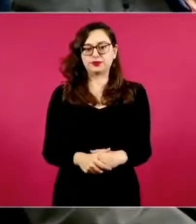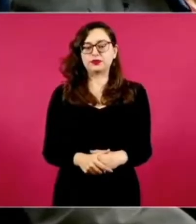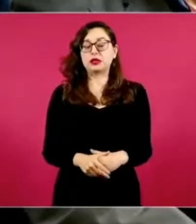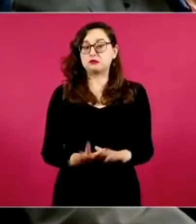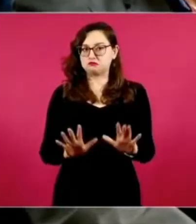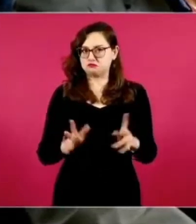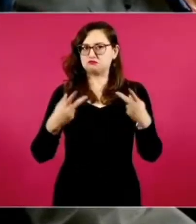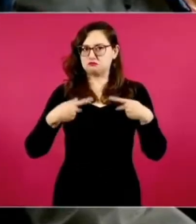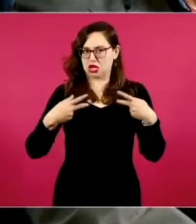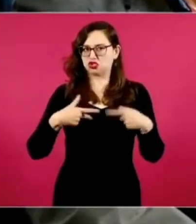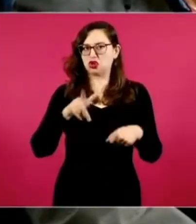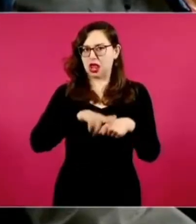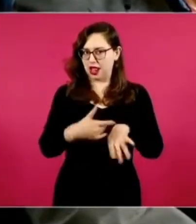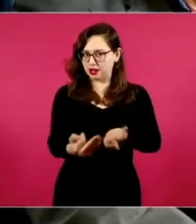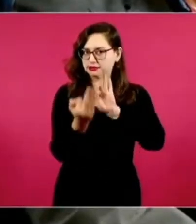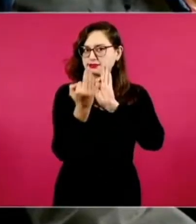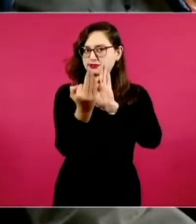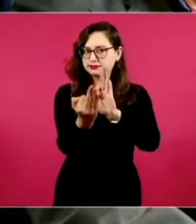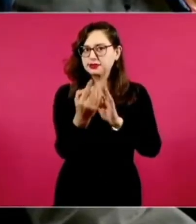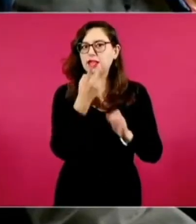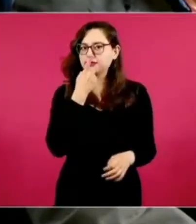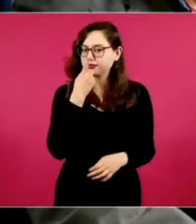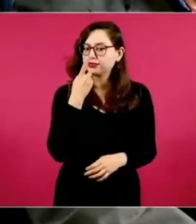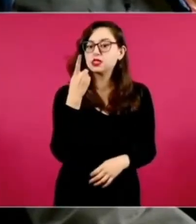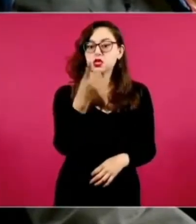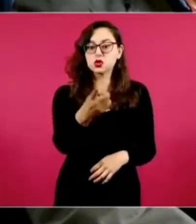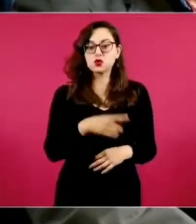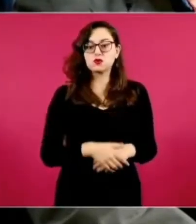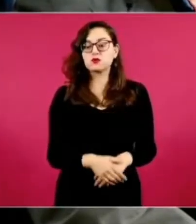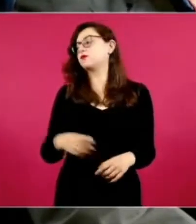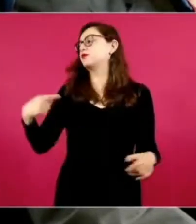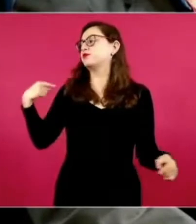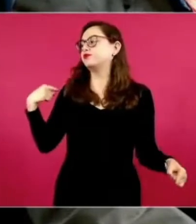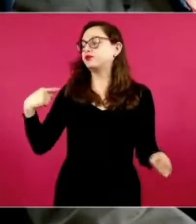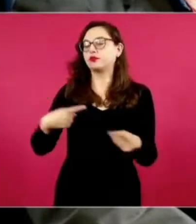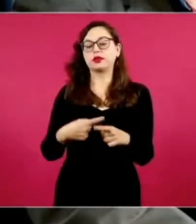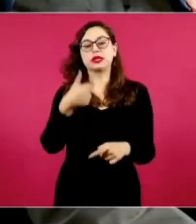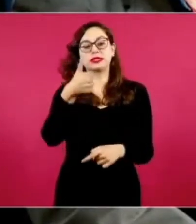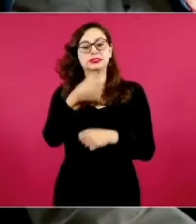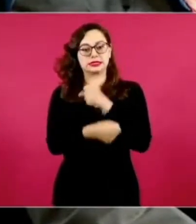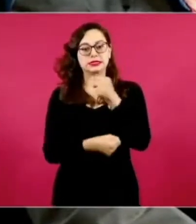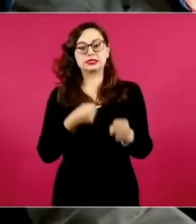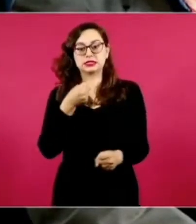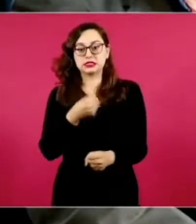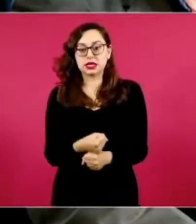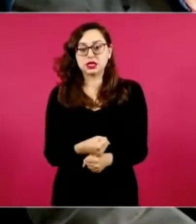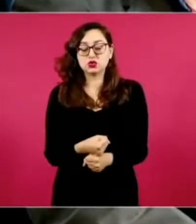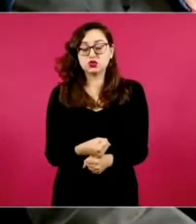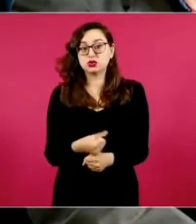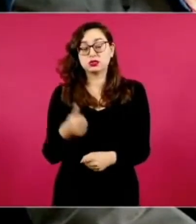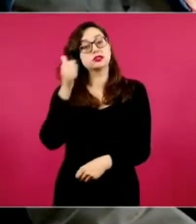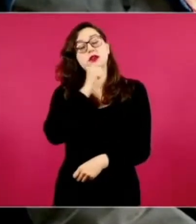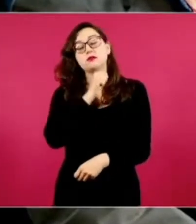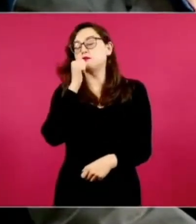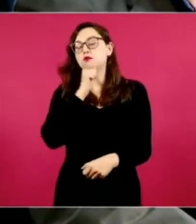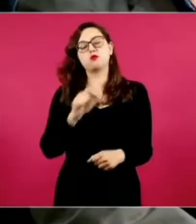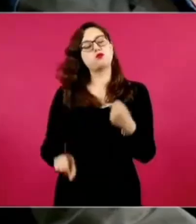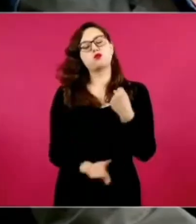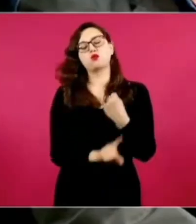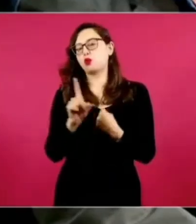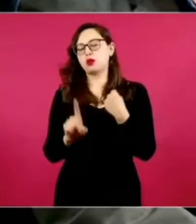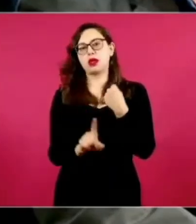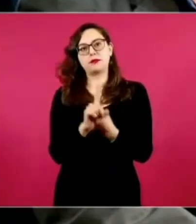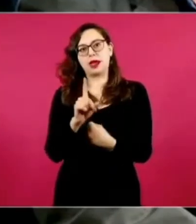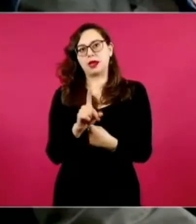personal, siempre durante todo su sexenio ha sido un dilema ético para